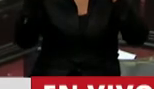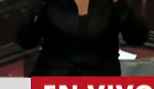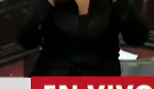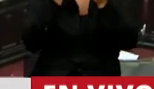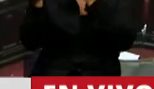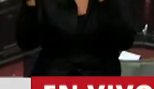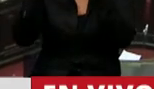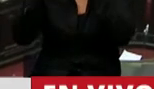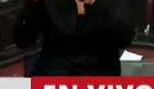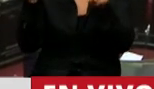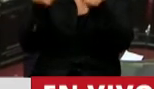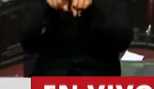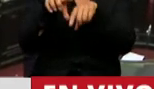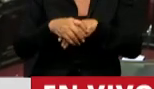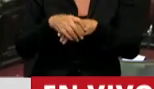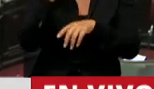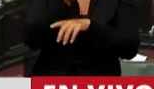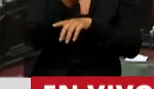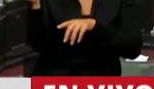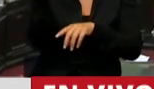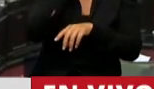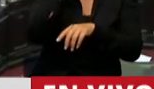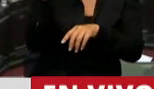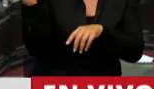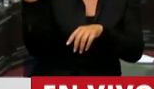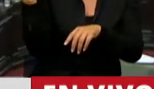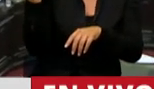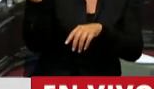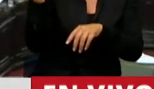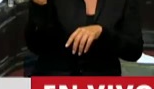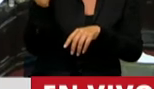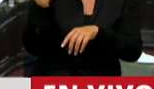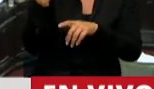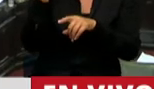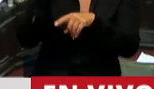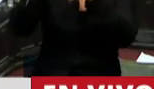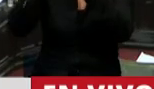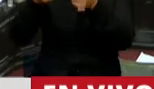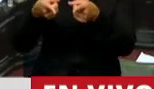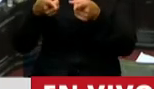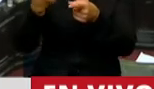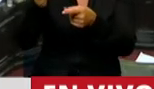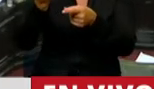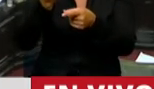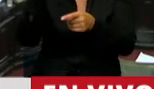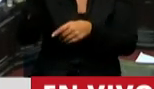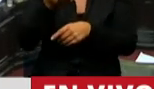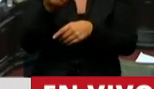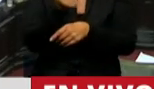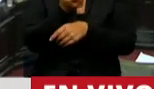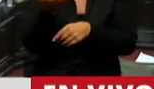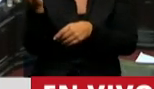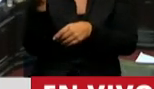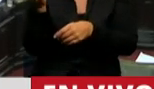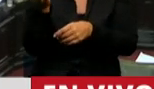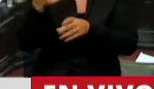ocurre lo mismo. Cuando miramos cuántas mujeres son rectoras, más allá de que el enorme porcentaje de mujeres hoy está